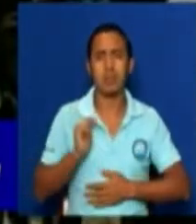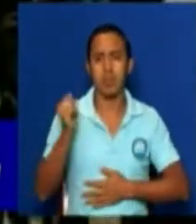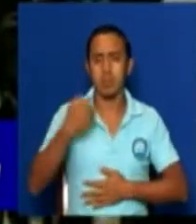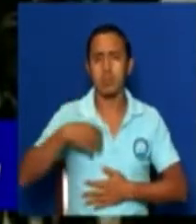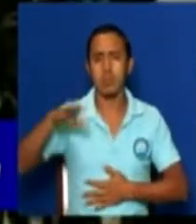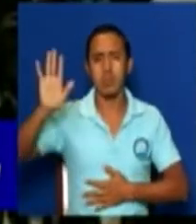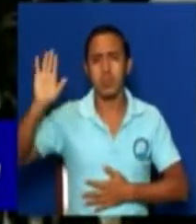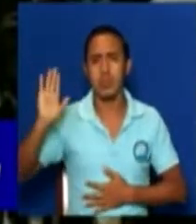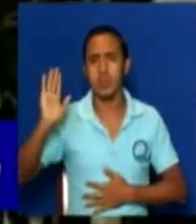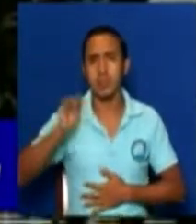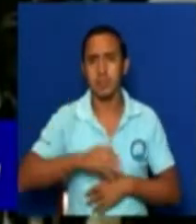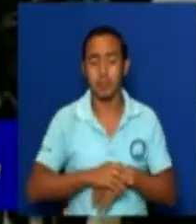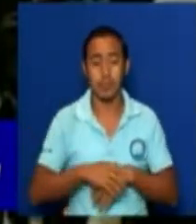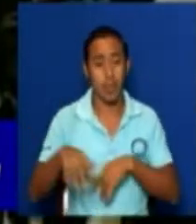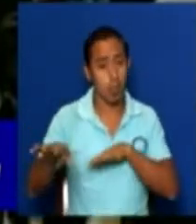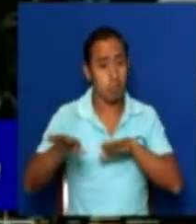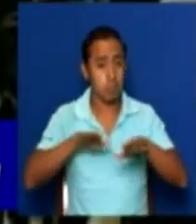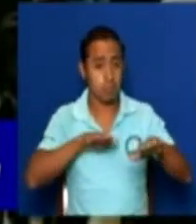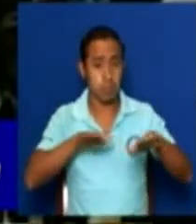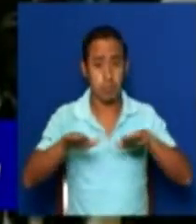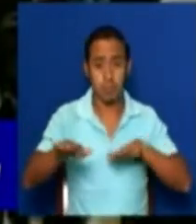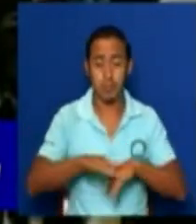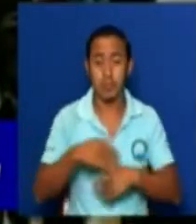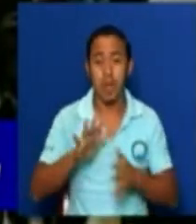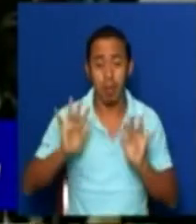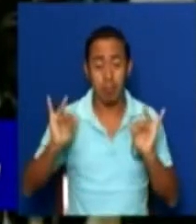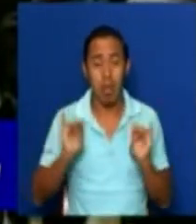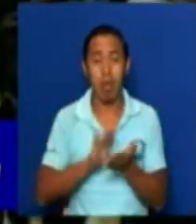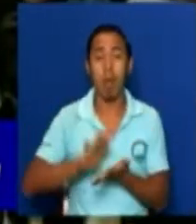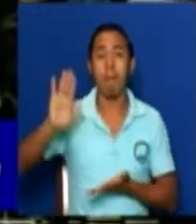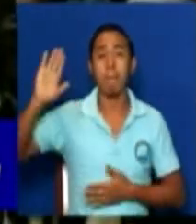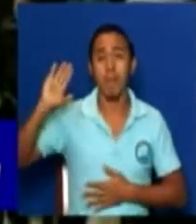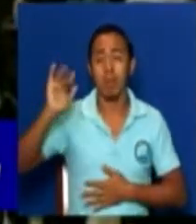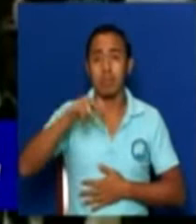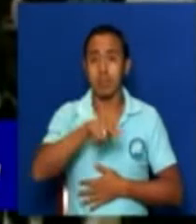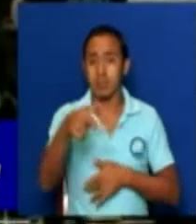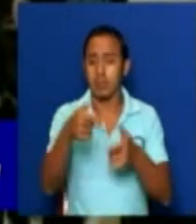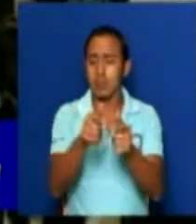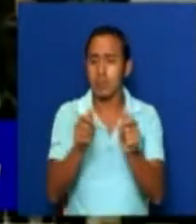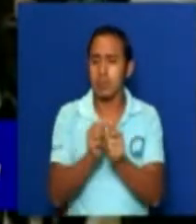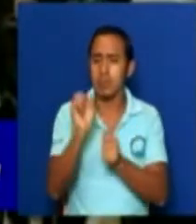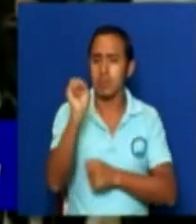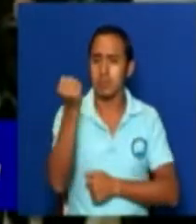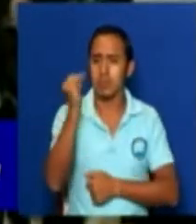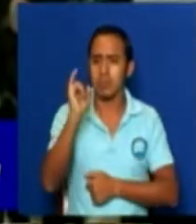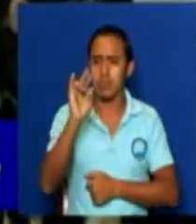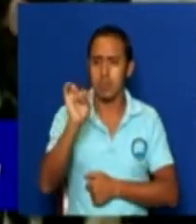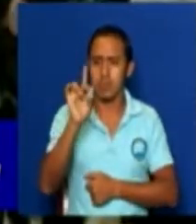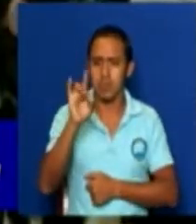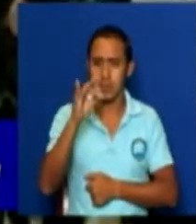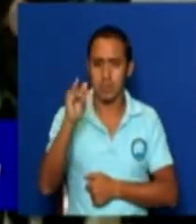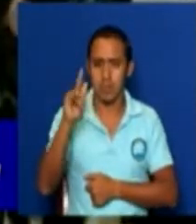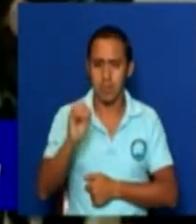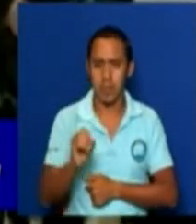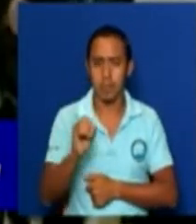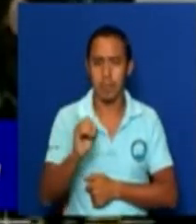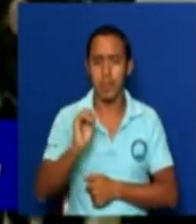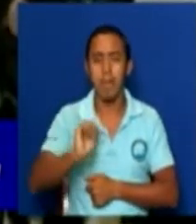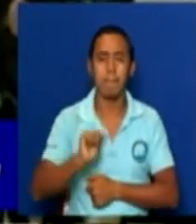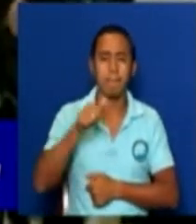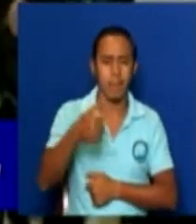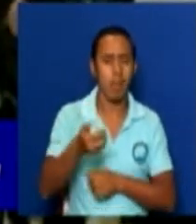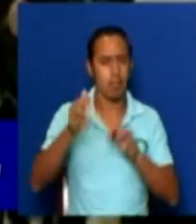nosotros todavía no podemos poner y prometerles al movimiento sindical, mañana la vamos a